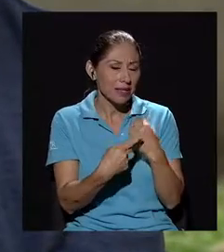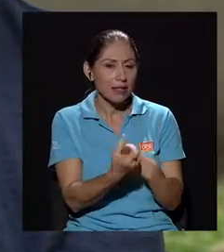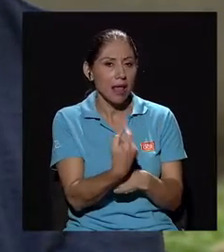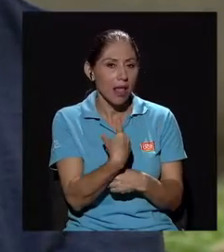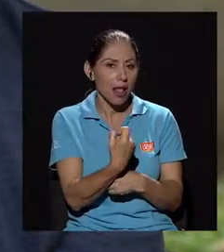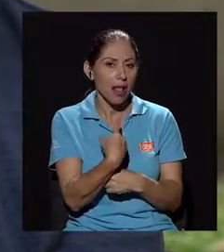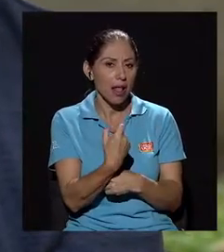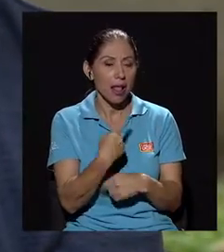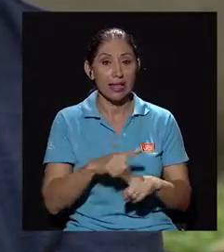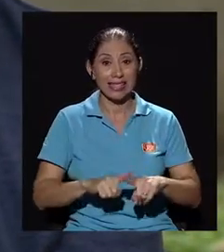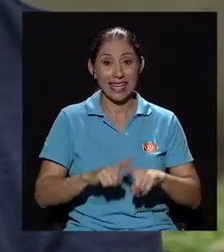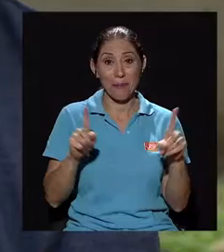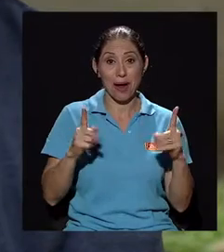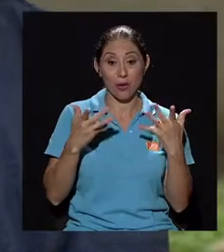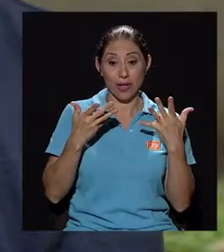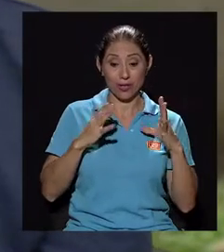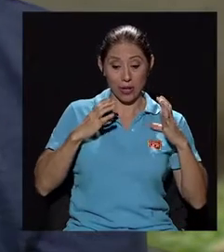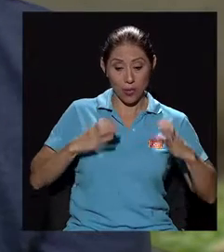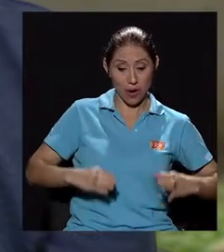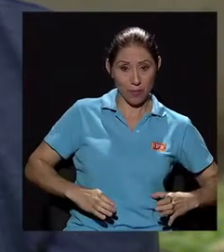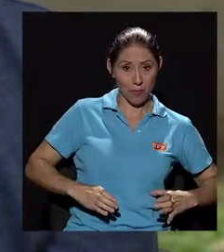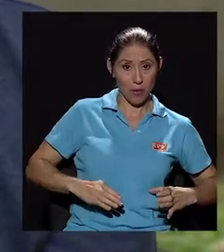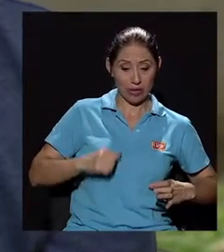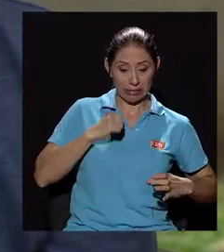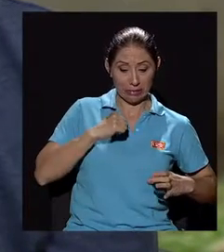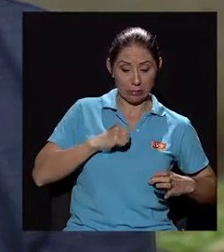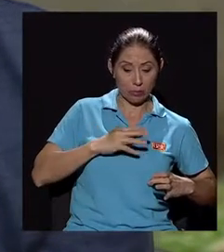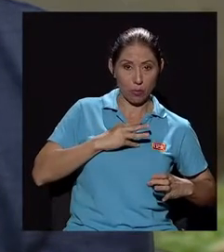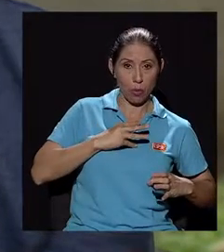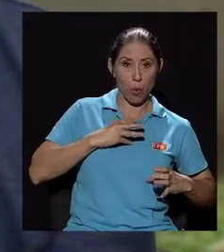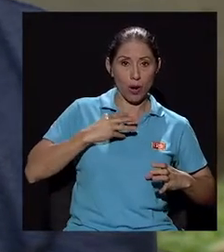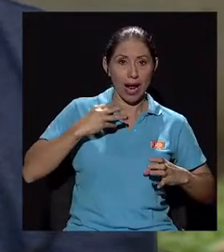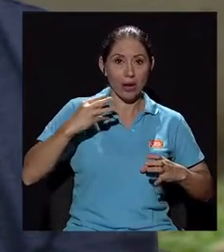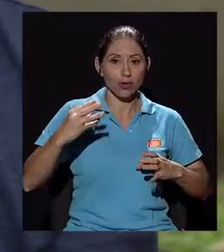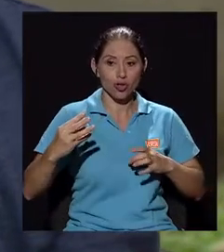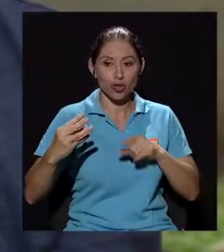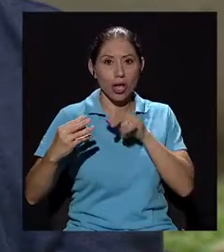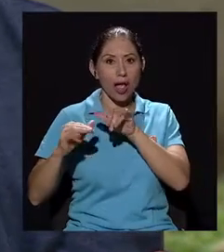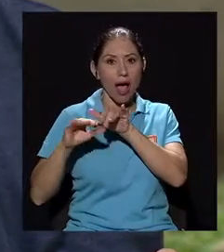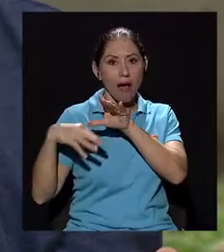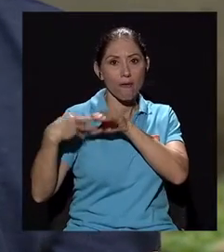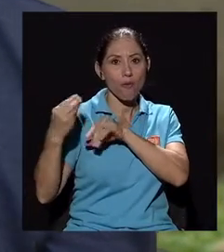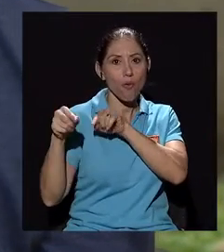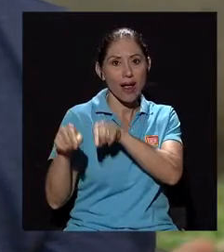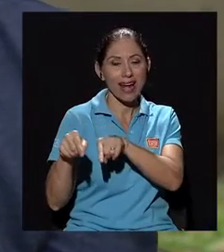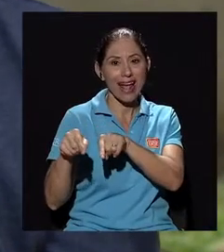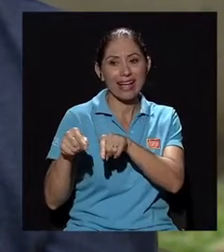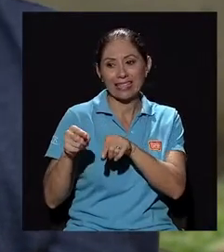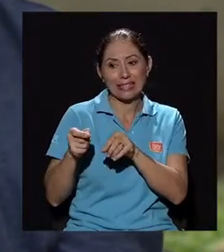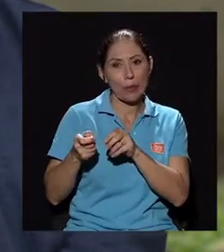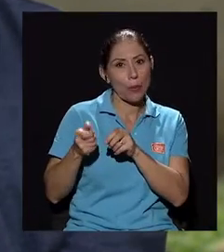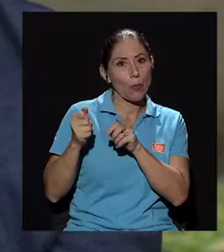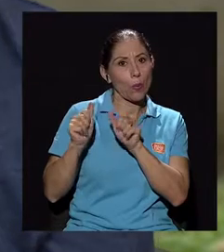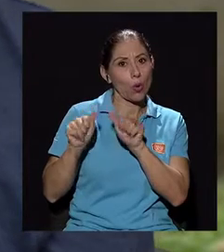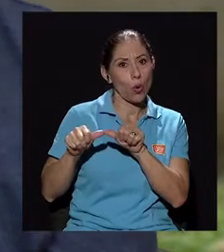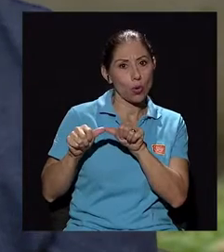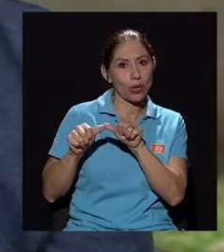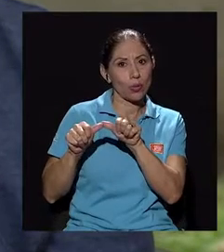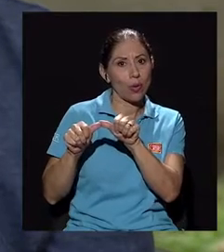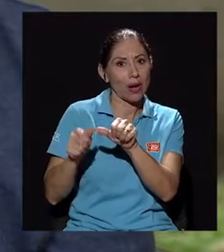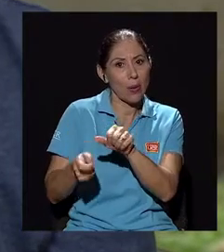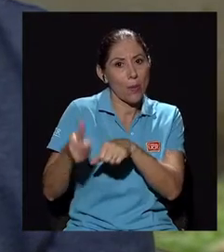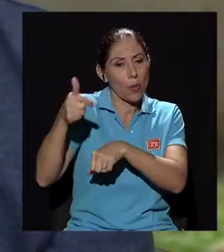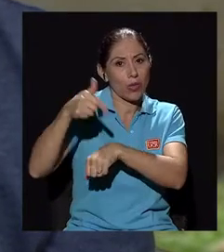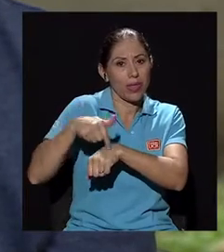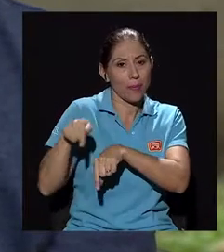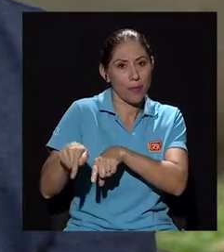Sin embargo, los órganos fuera del cuerpo tienen una vida muy corta, porque la clave para poder reconectar estos órganos